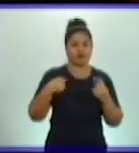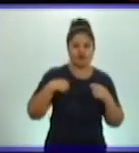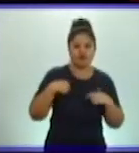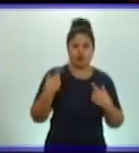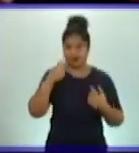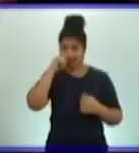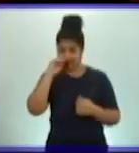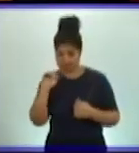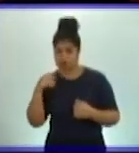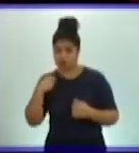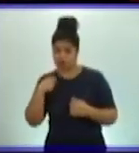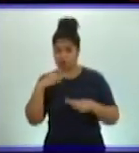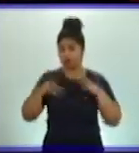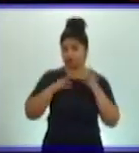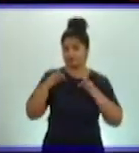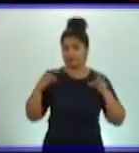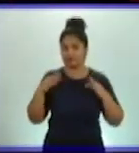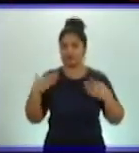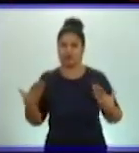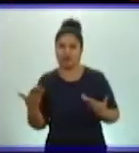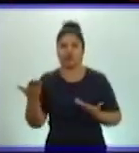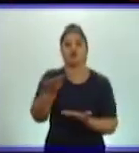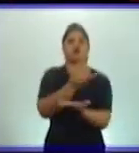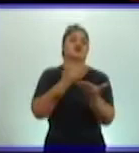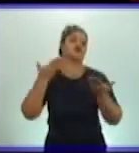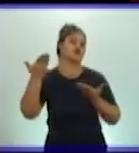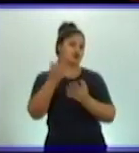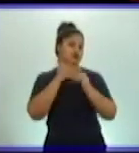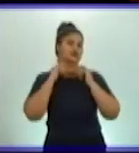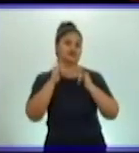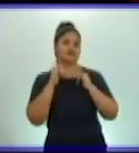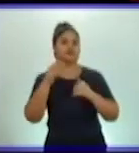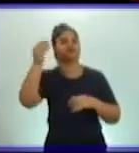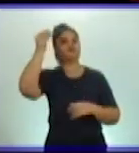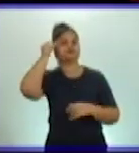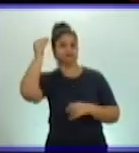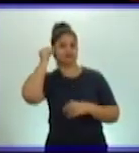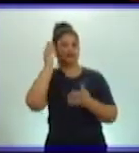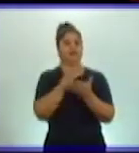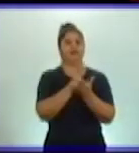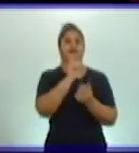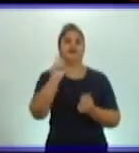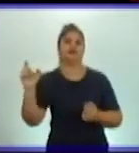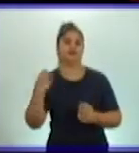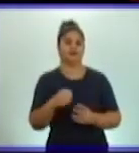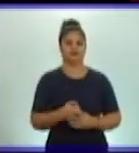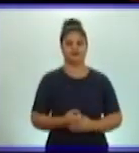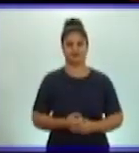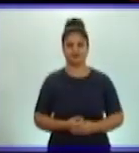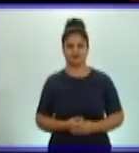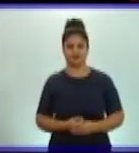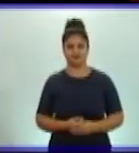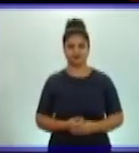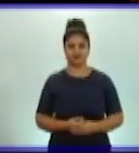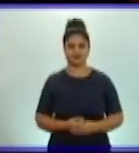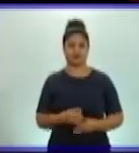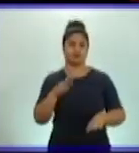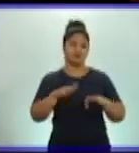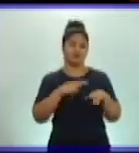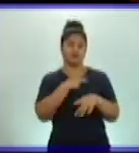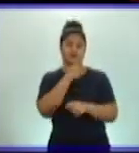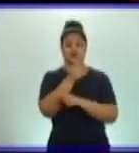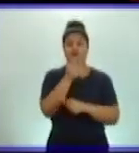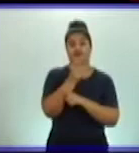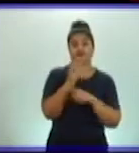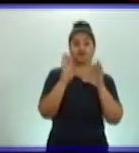momento de escribir sobre él. Algo que los estudiantes también aborrecen es redactar, porque es como que los castigan. Redacta y ay, ellos